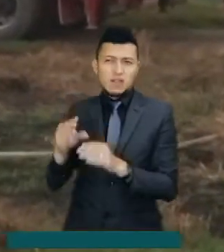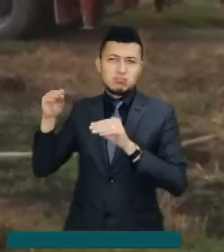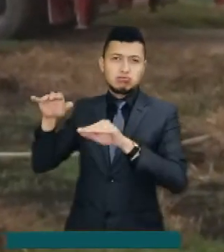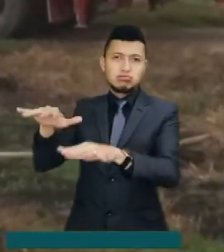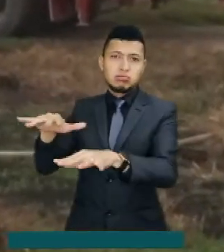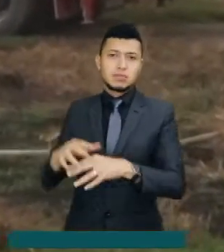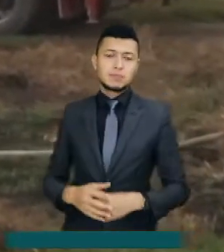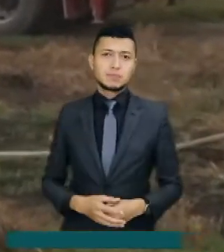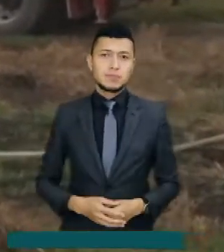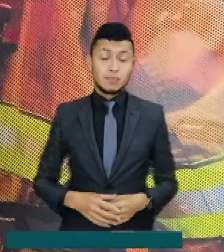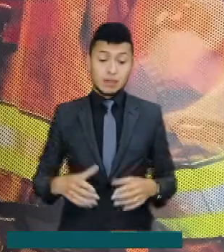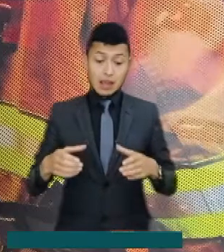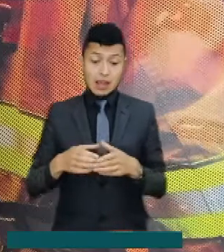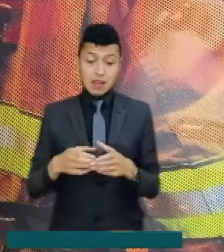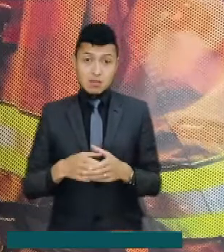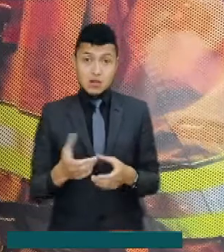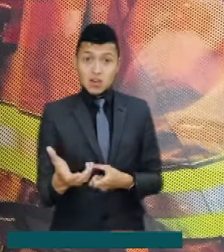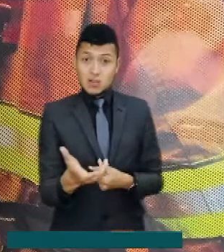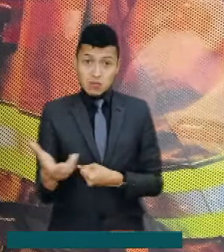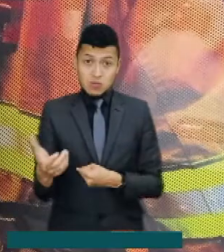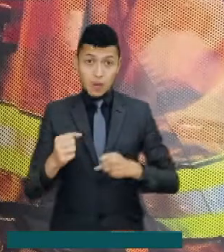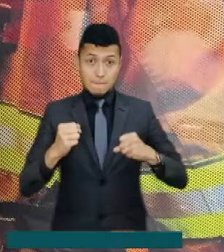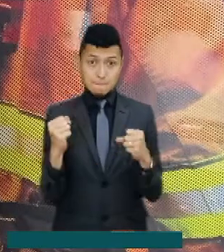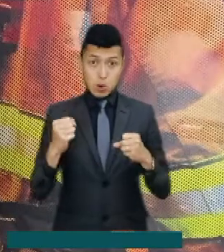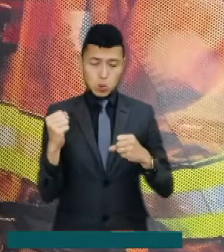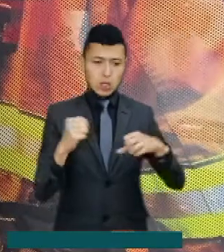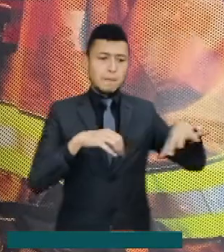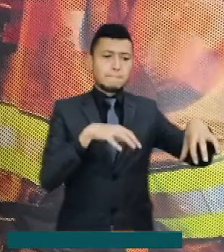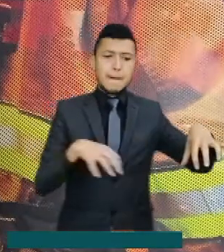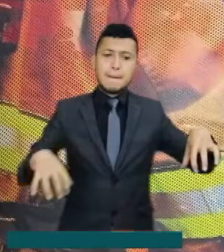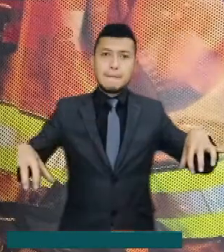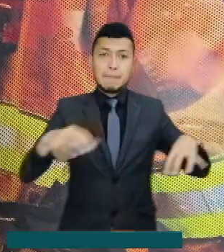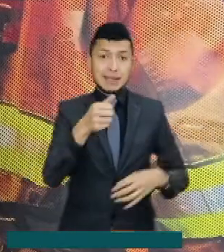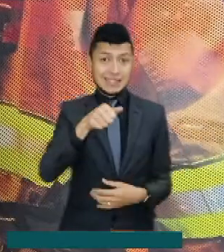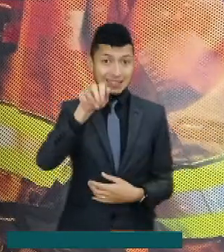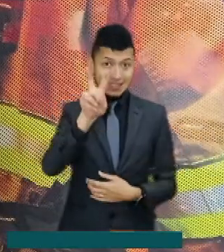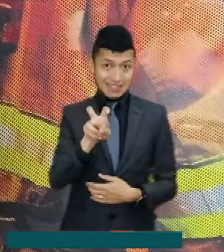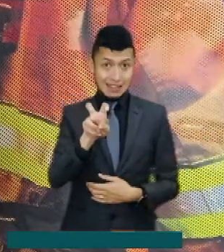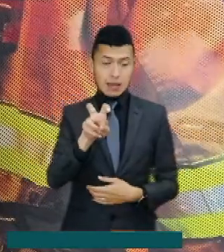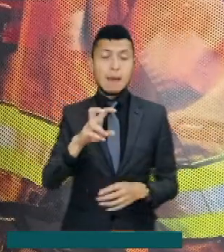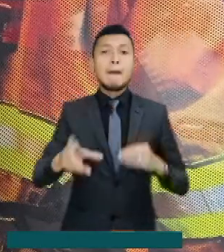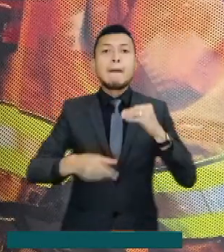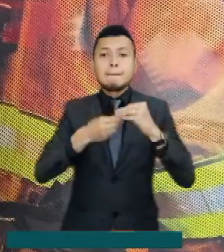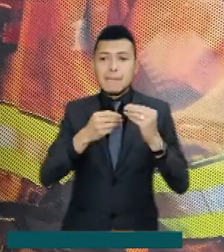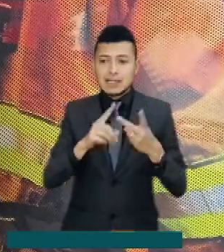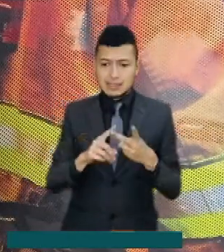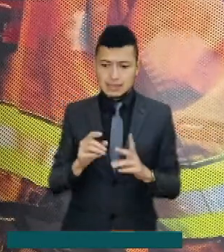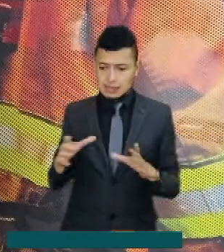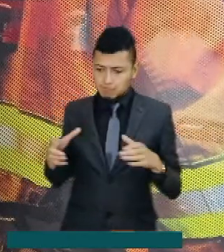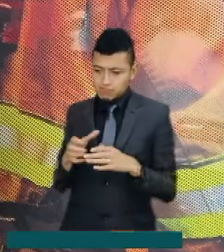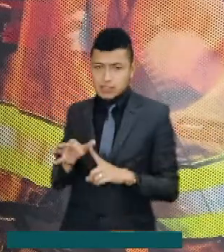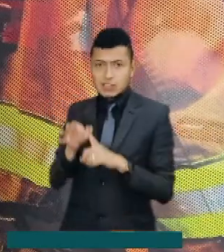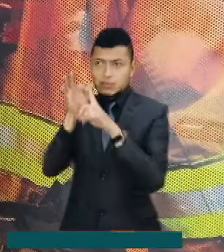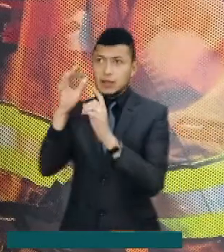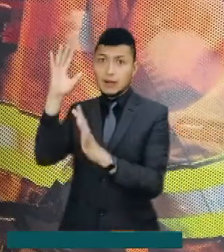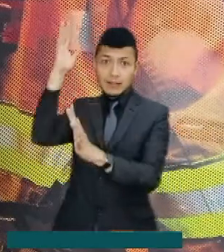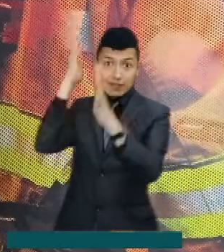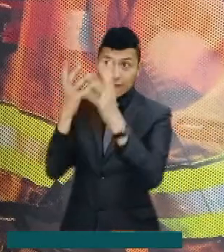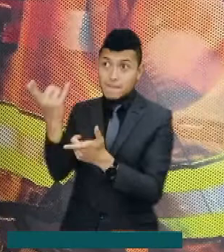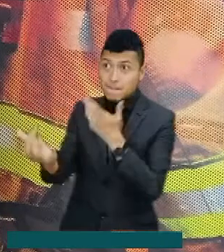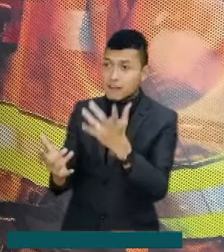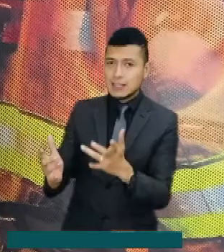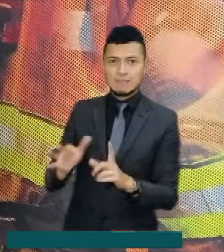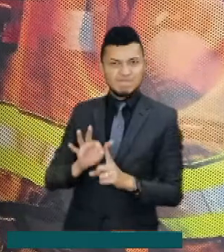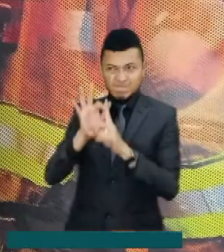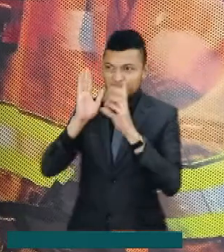Cuerpo Oficial de Bomberos de Bogotá, con sus 17 estaciones y el Grupo Especializado para Incendios Forestales,